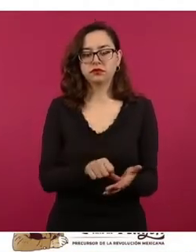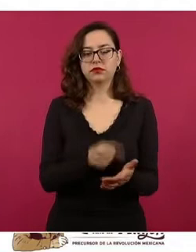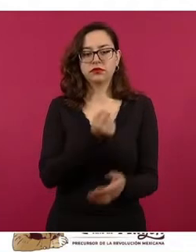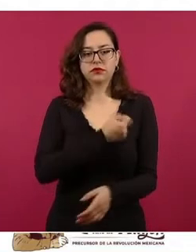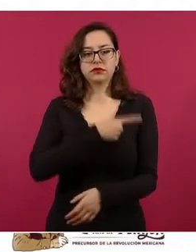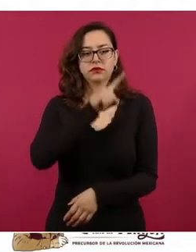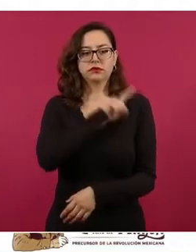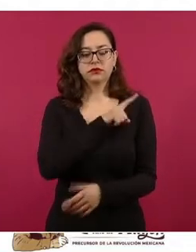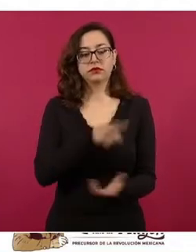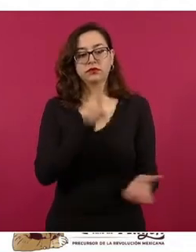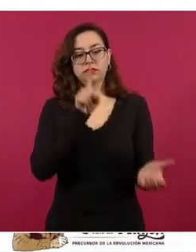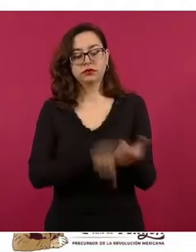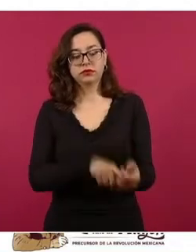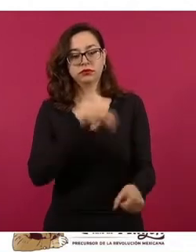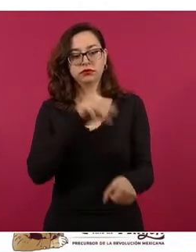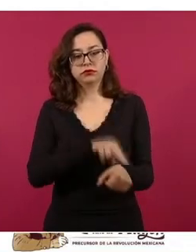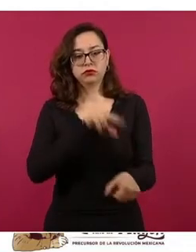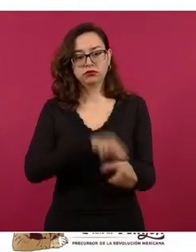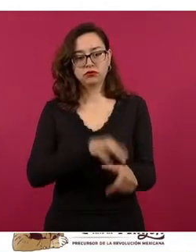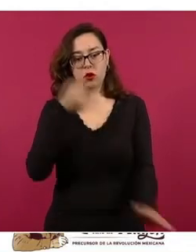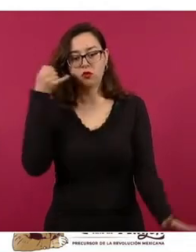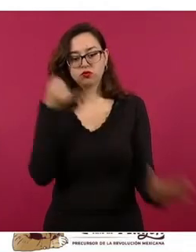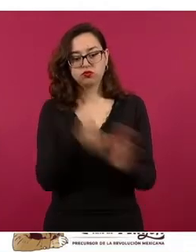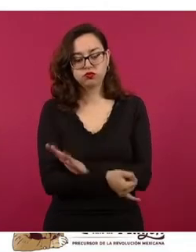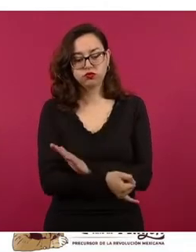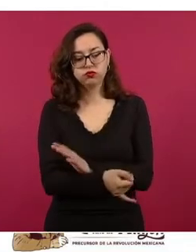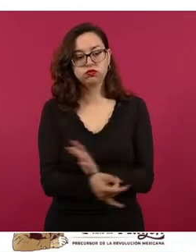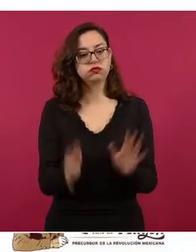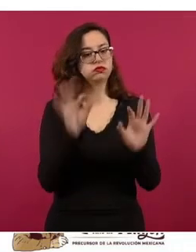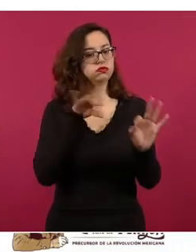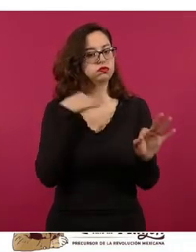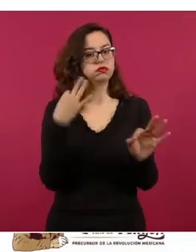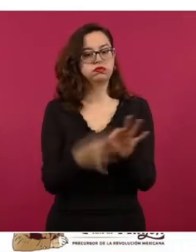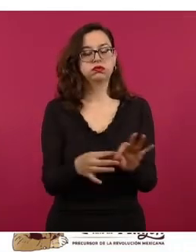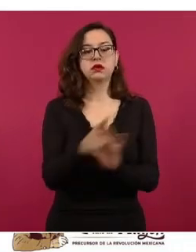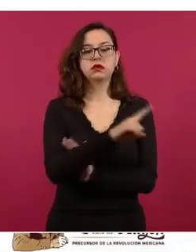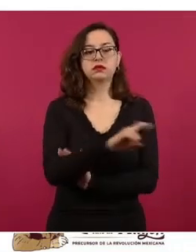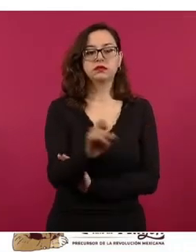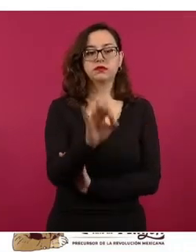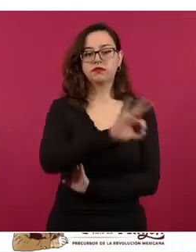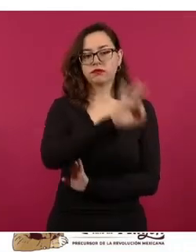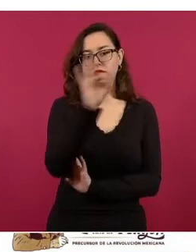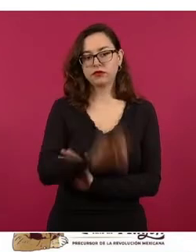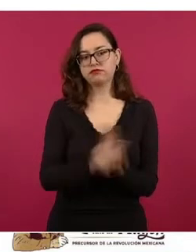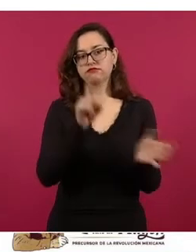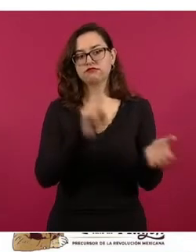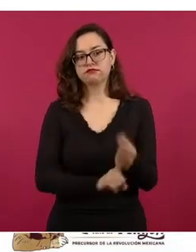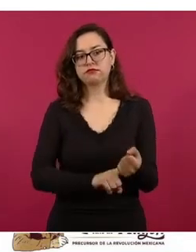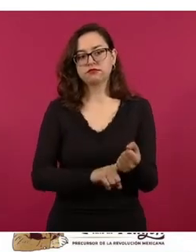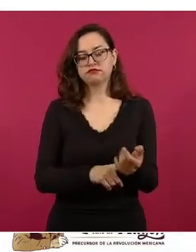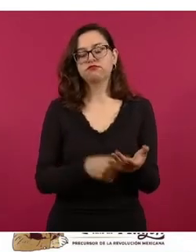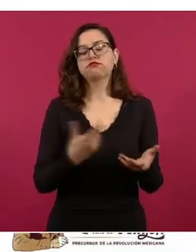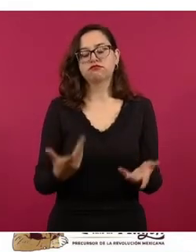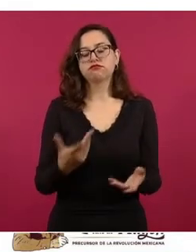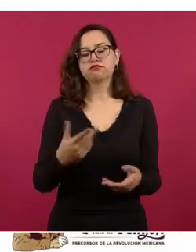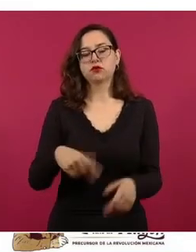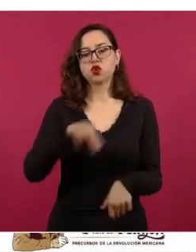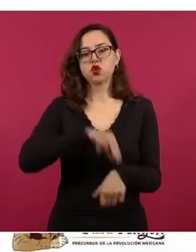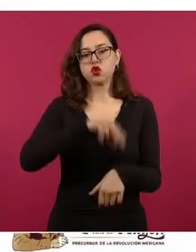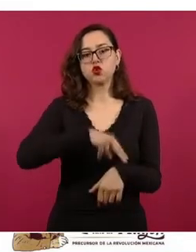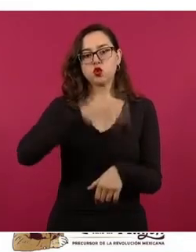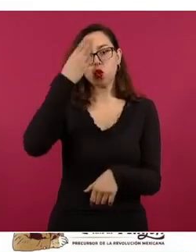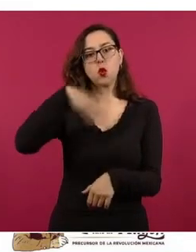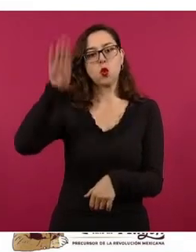también ya se alcanzó una cobertura del 100%, también con la llegada de más médicos cubanos a ese estado. Y en proceso de